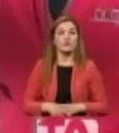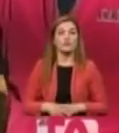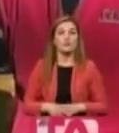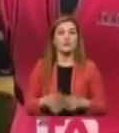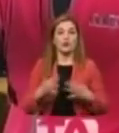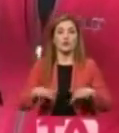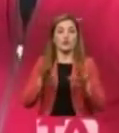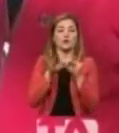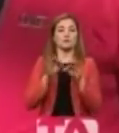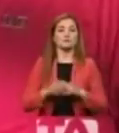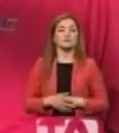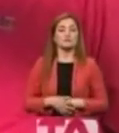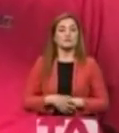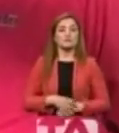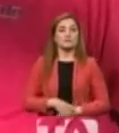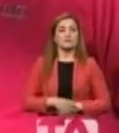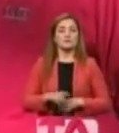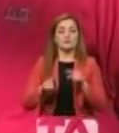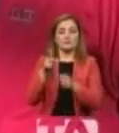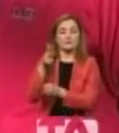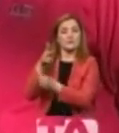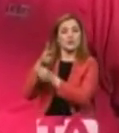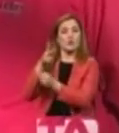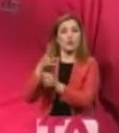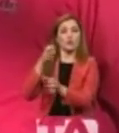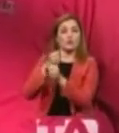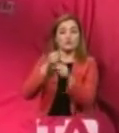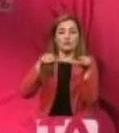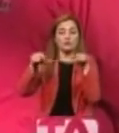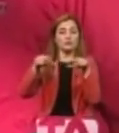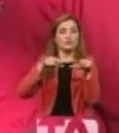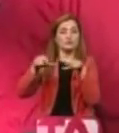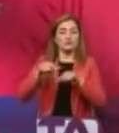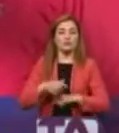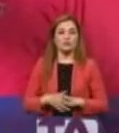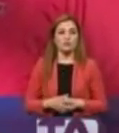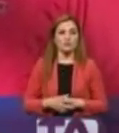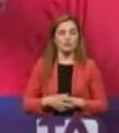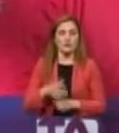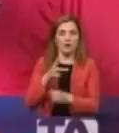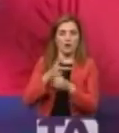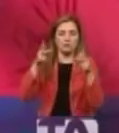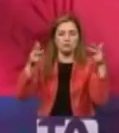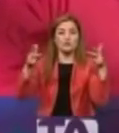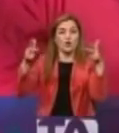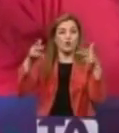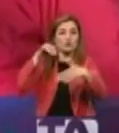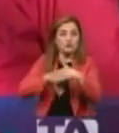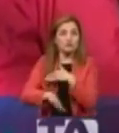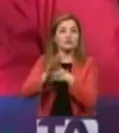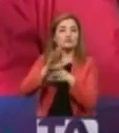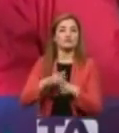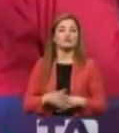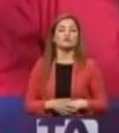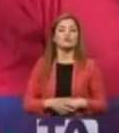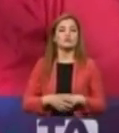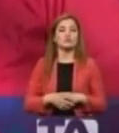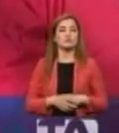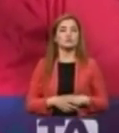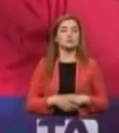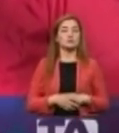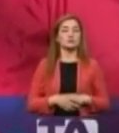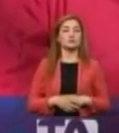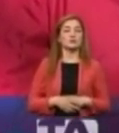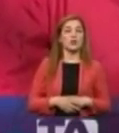que sí hay algunas cámaras de seguridad en el sector que parece que han registrado cuando entraron estos sujetos aquí a